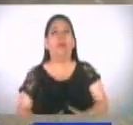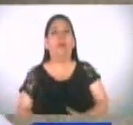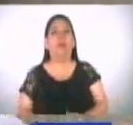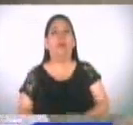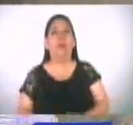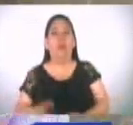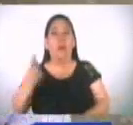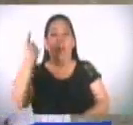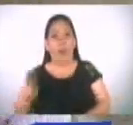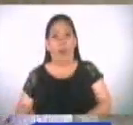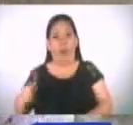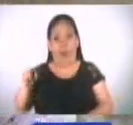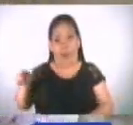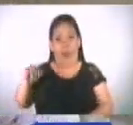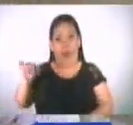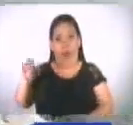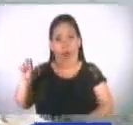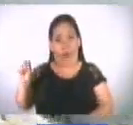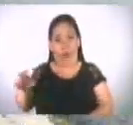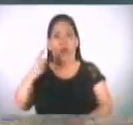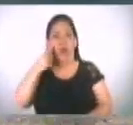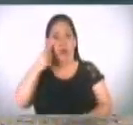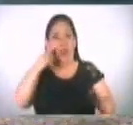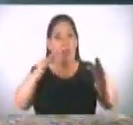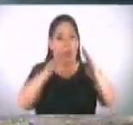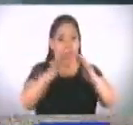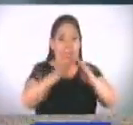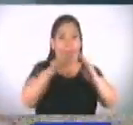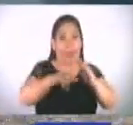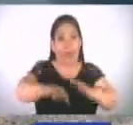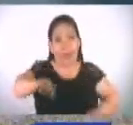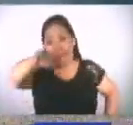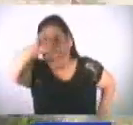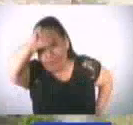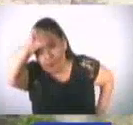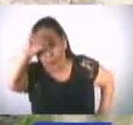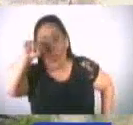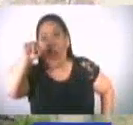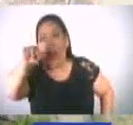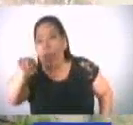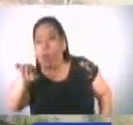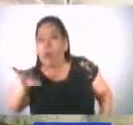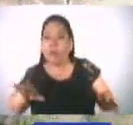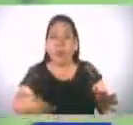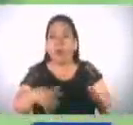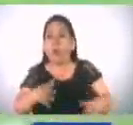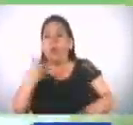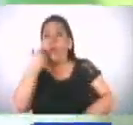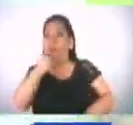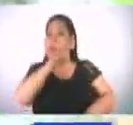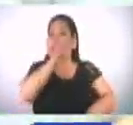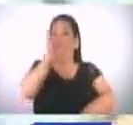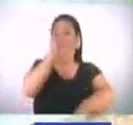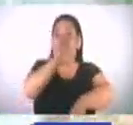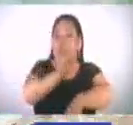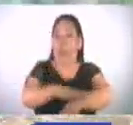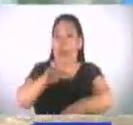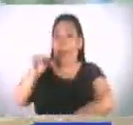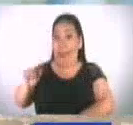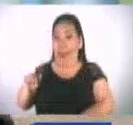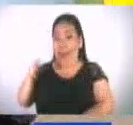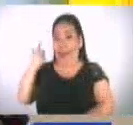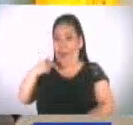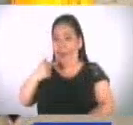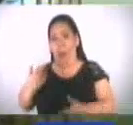José vive en Antiguo Cuscatlán, un lugar que tiene afectación moderada por dengue. Cuenta que desde hace